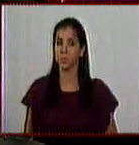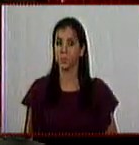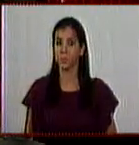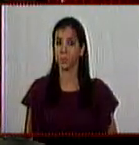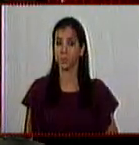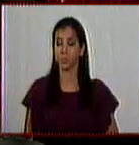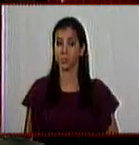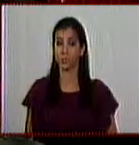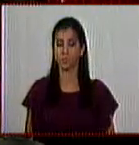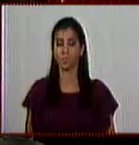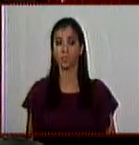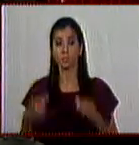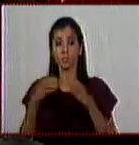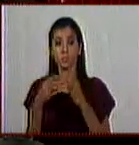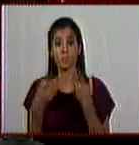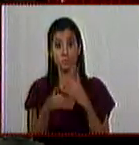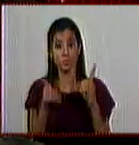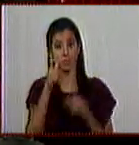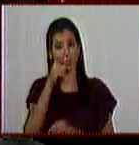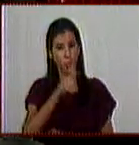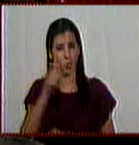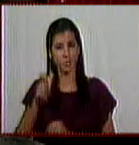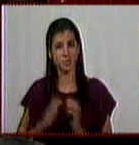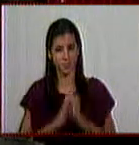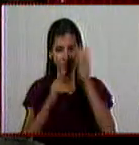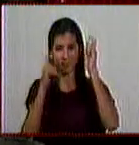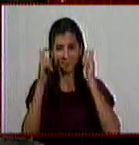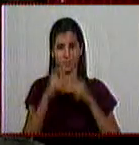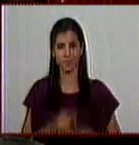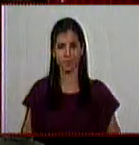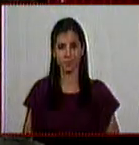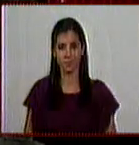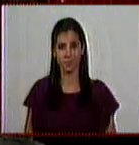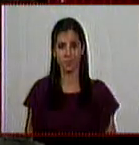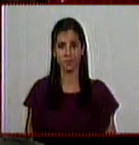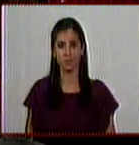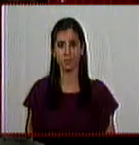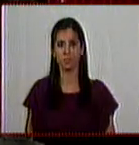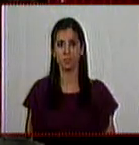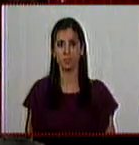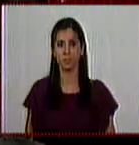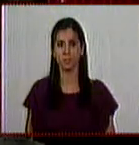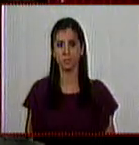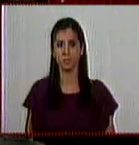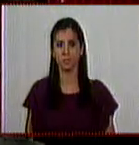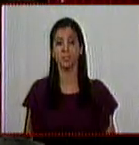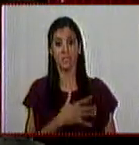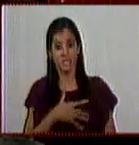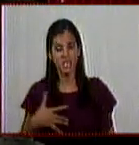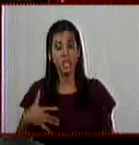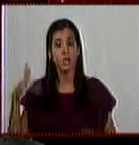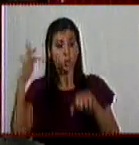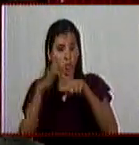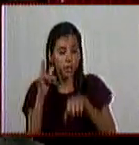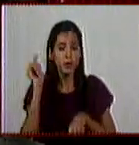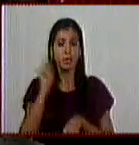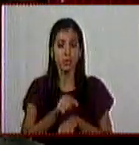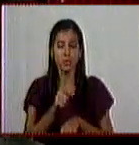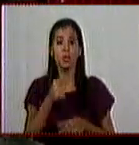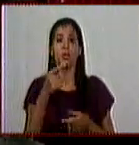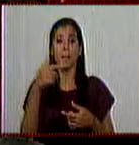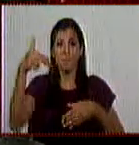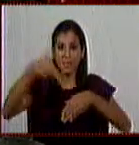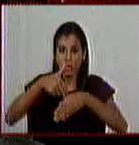democrático popular que lidera el comandante Hugo Chávez fue por algo que era fundamental para poder